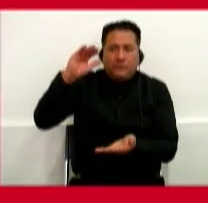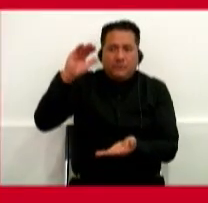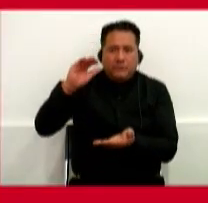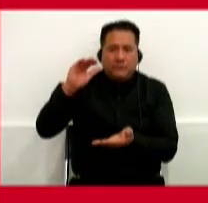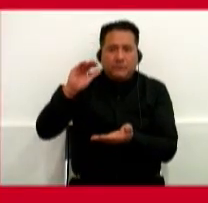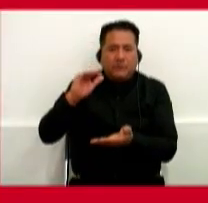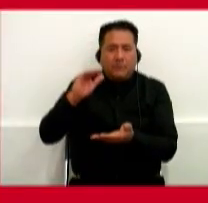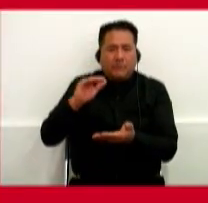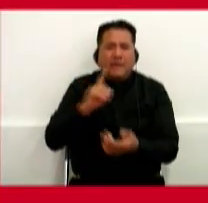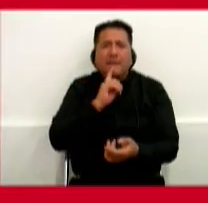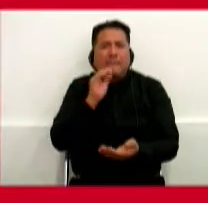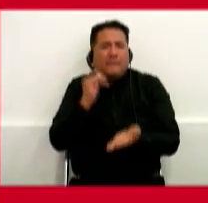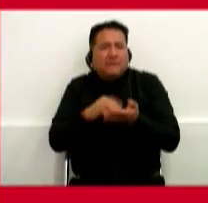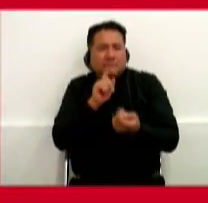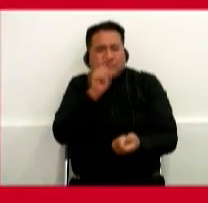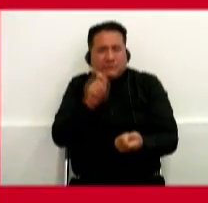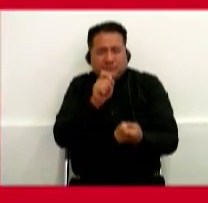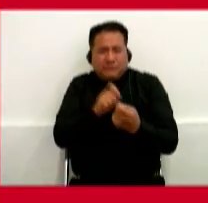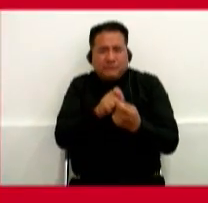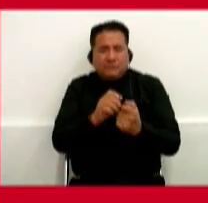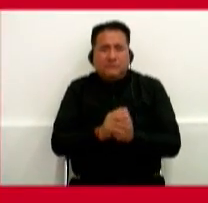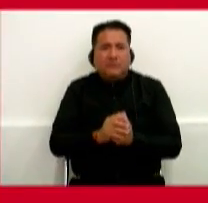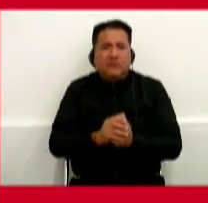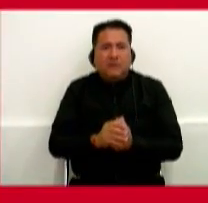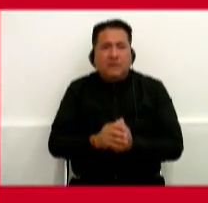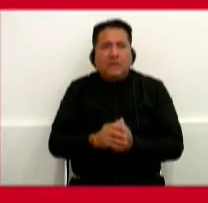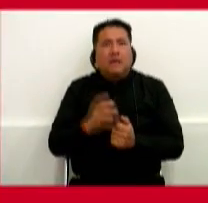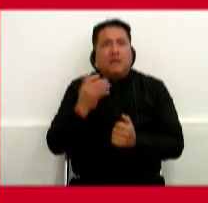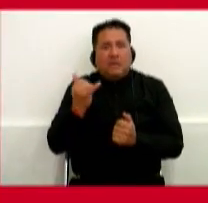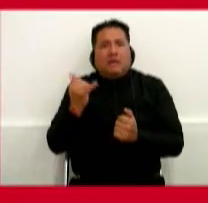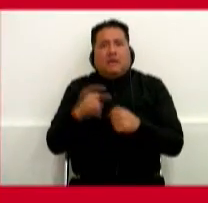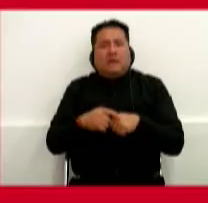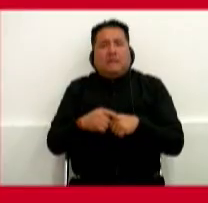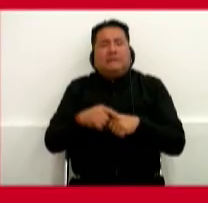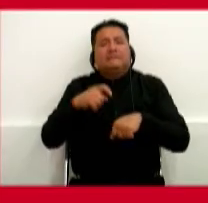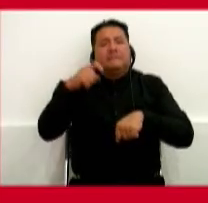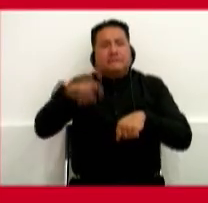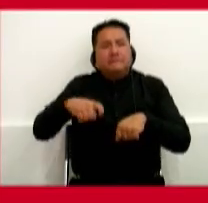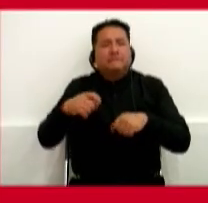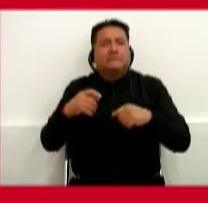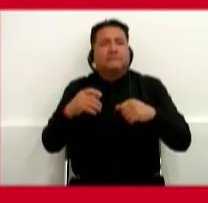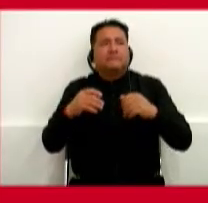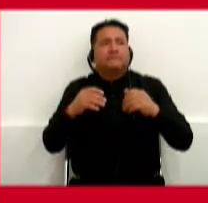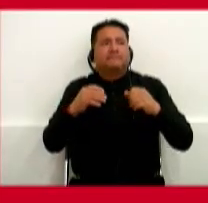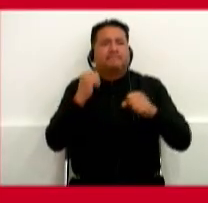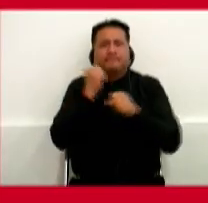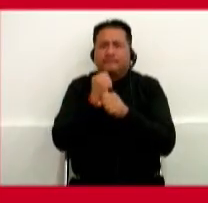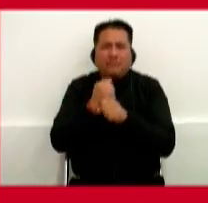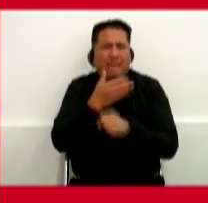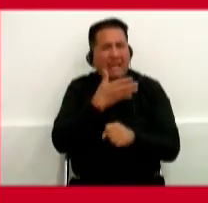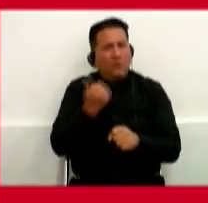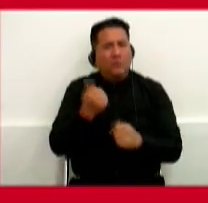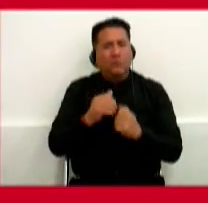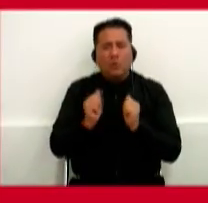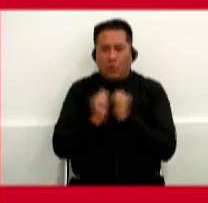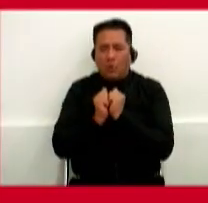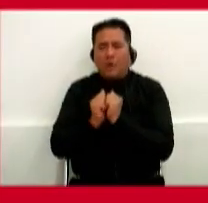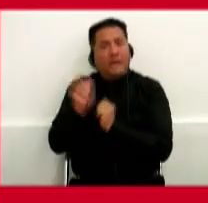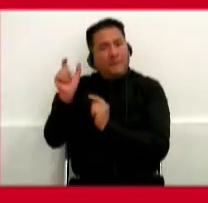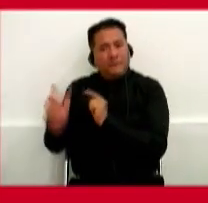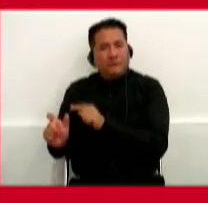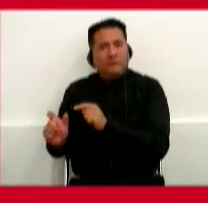variabilidad, se evite demoras inherentes al operador. Todo esto